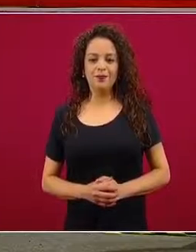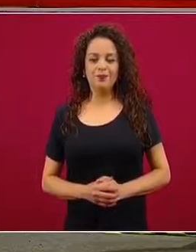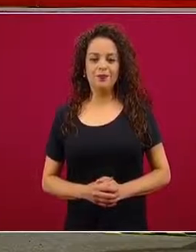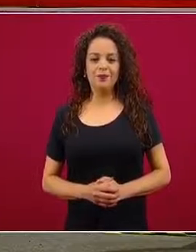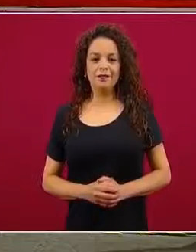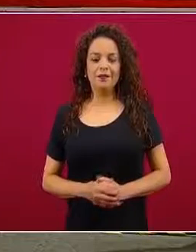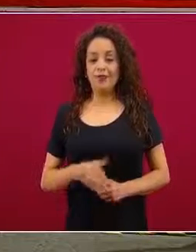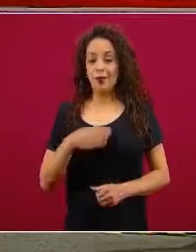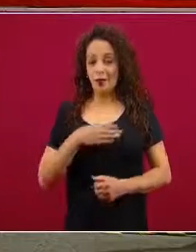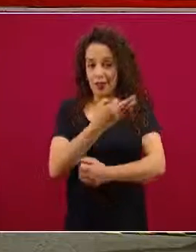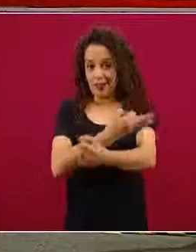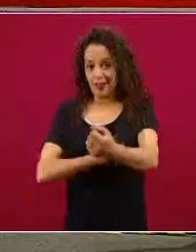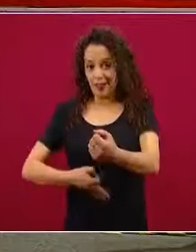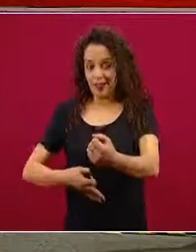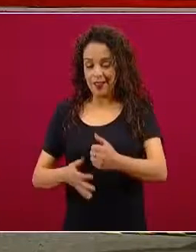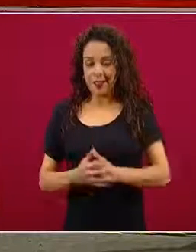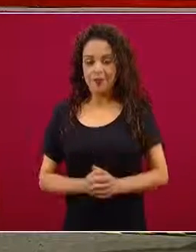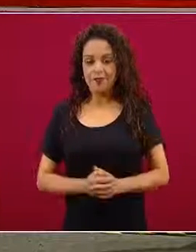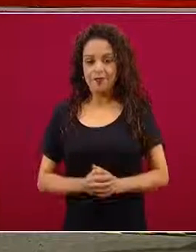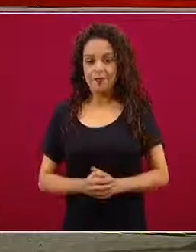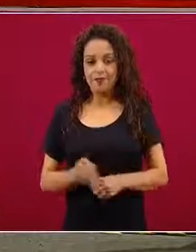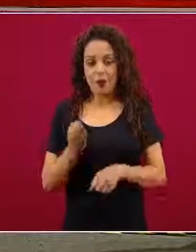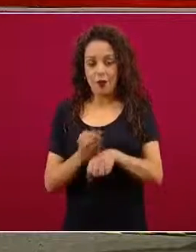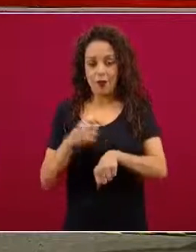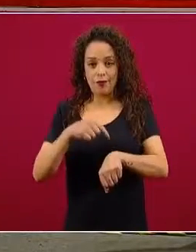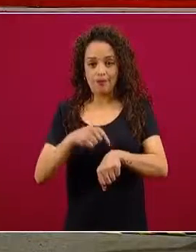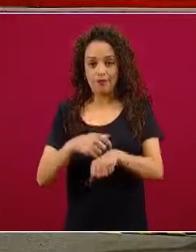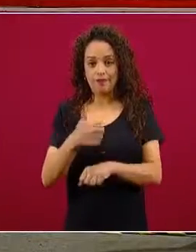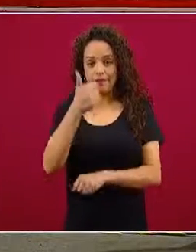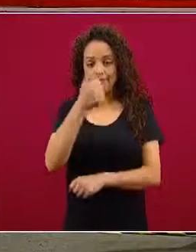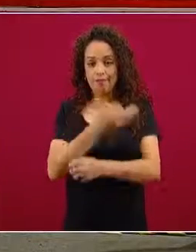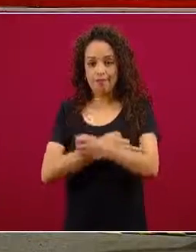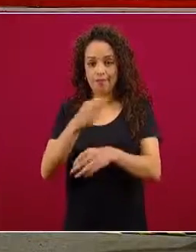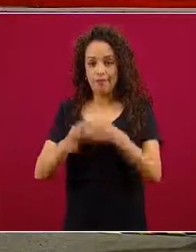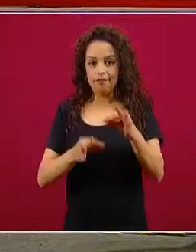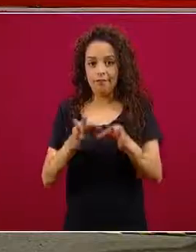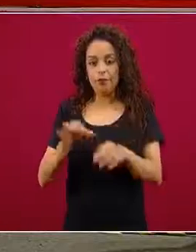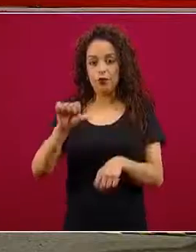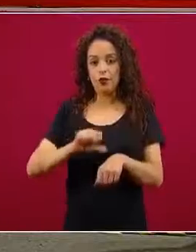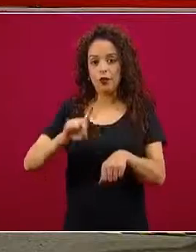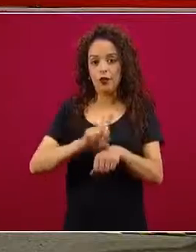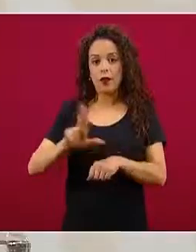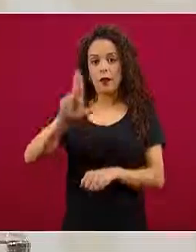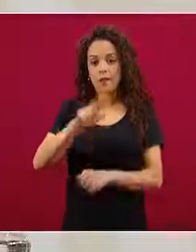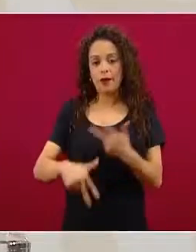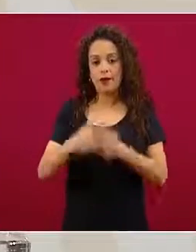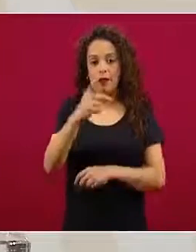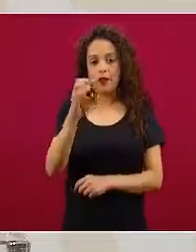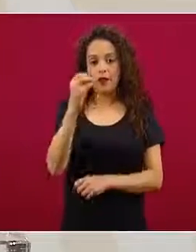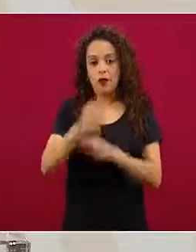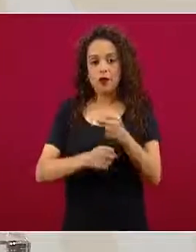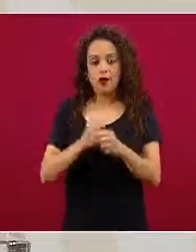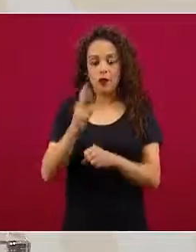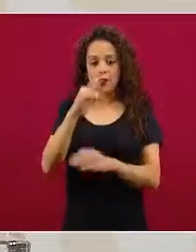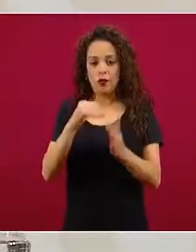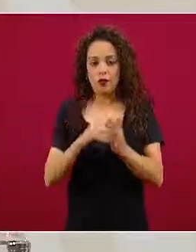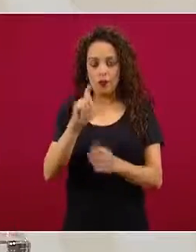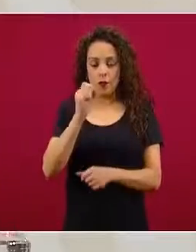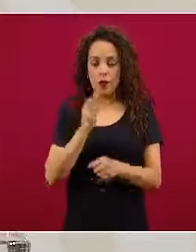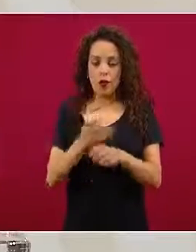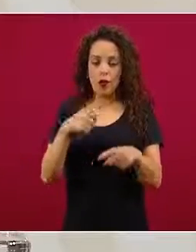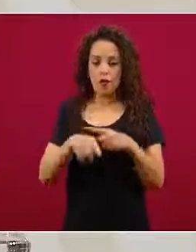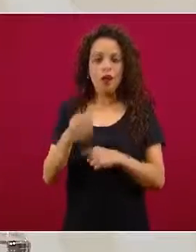Muy buenas tardes. Son las 6 de la tarde del martes 13 de octubre de 2020. Vamos a empezar